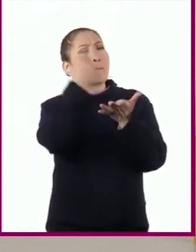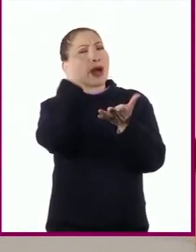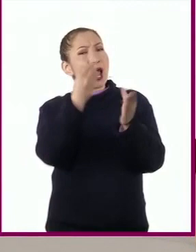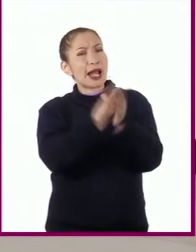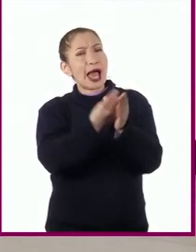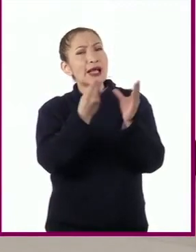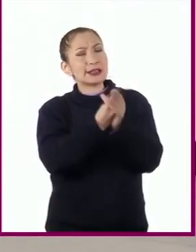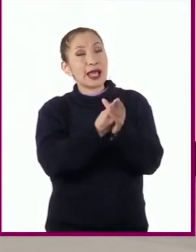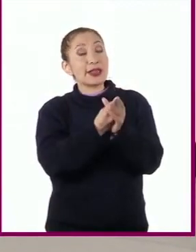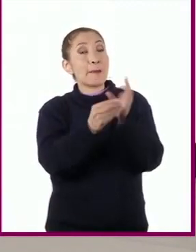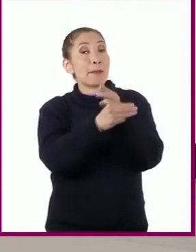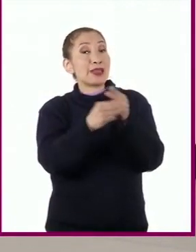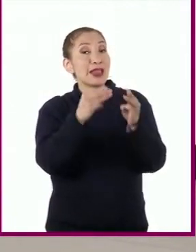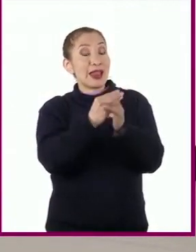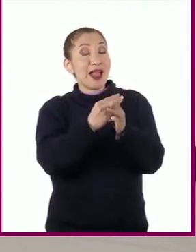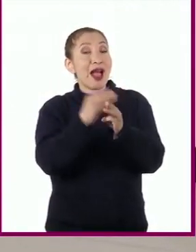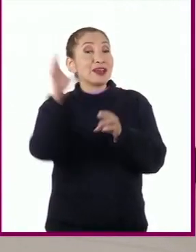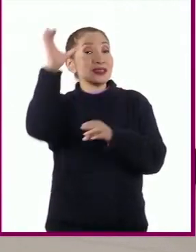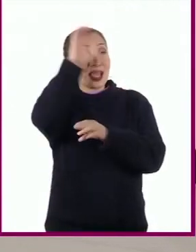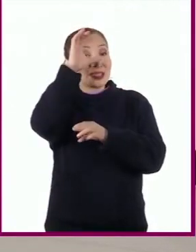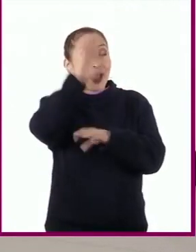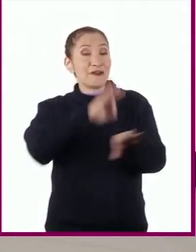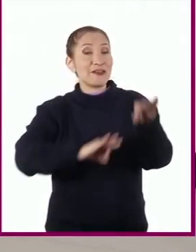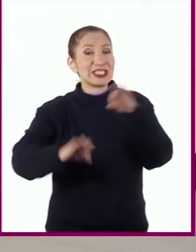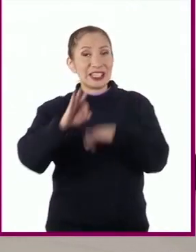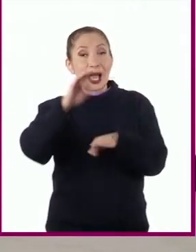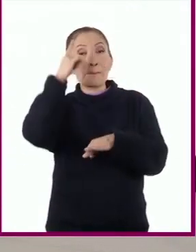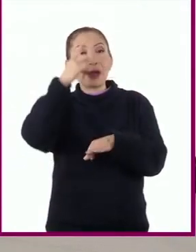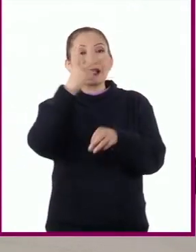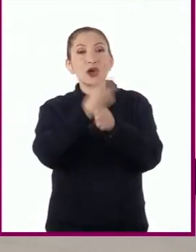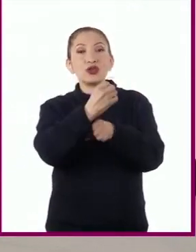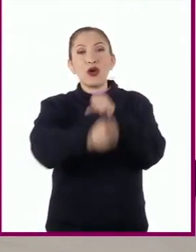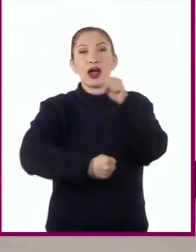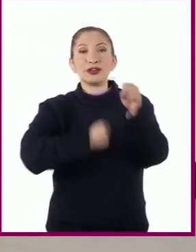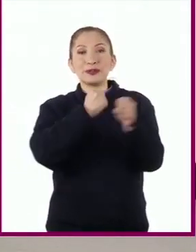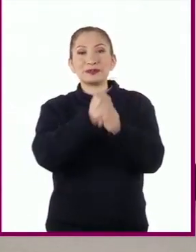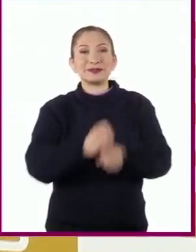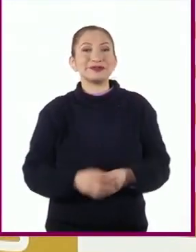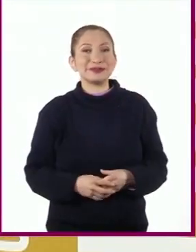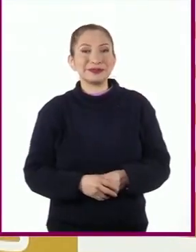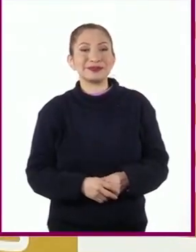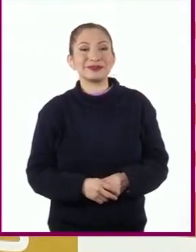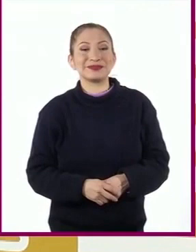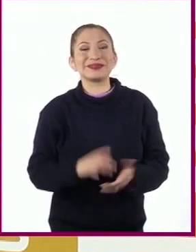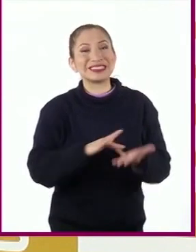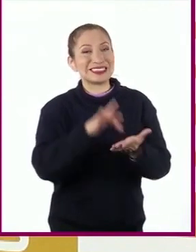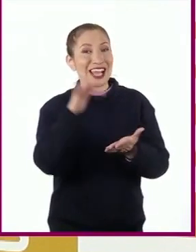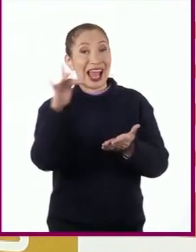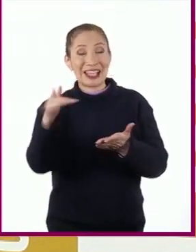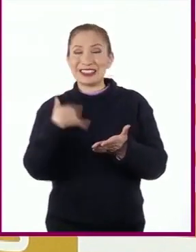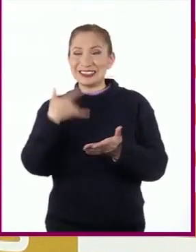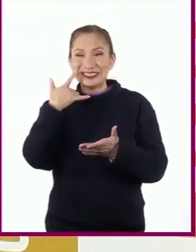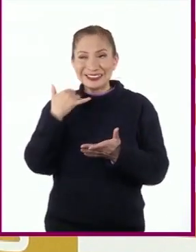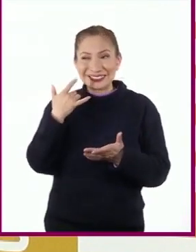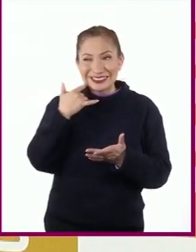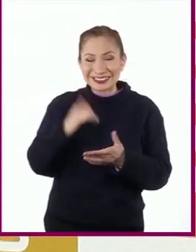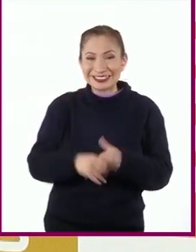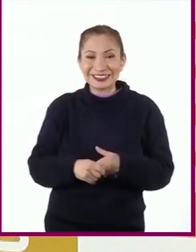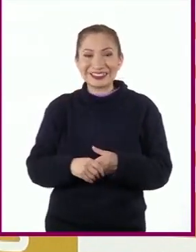sesión de la asignatura de Ciencias, Física para segundo grado. Gracias, eres muy